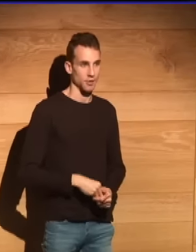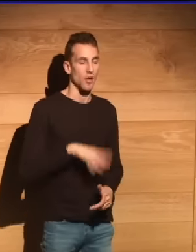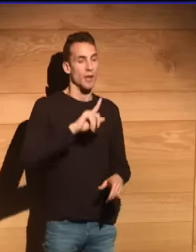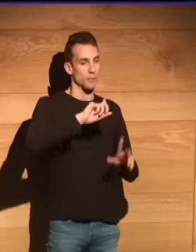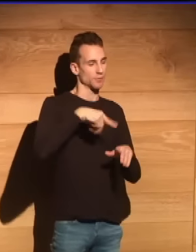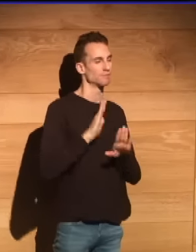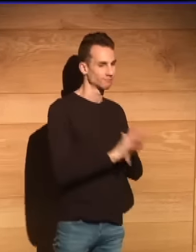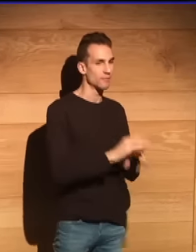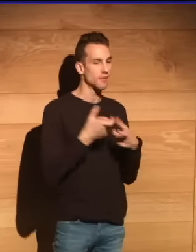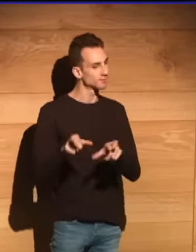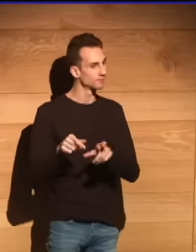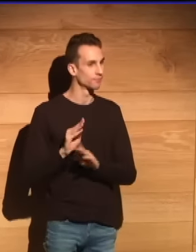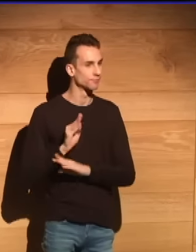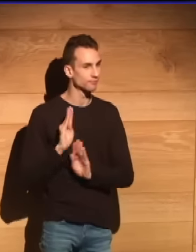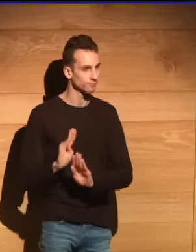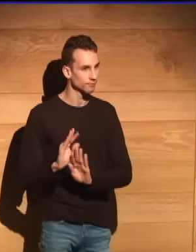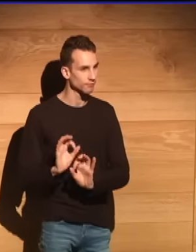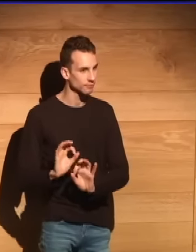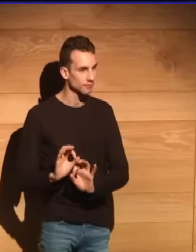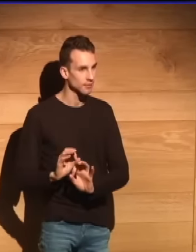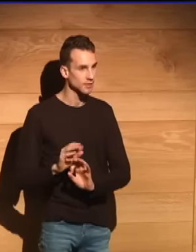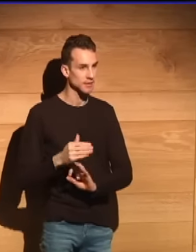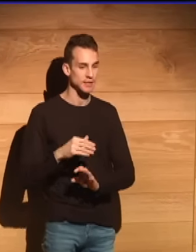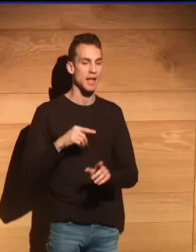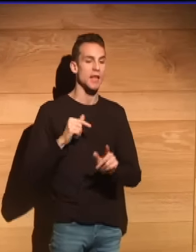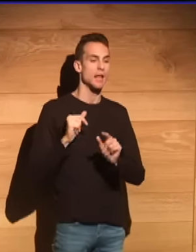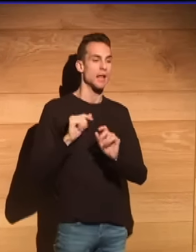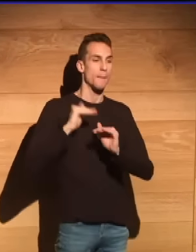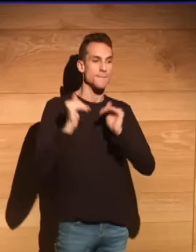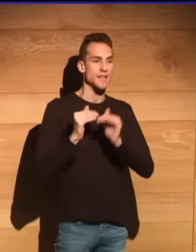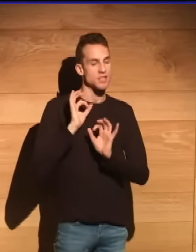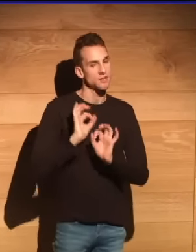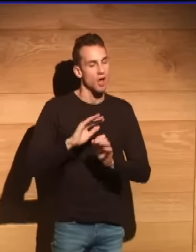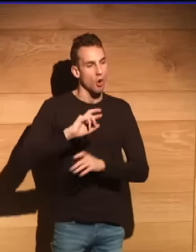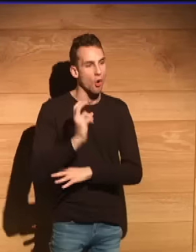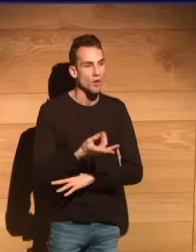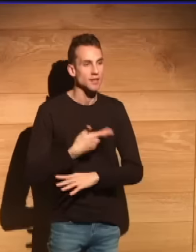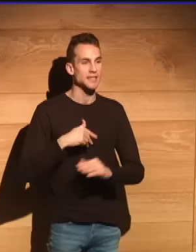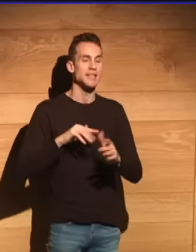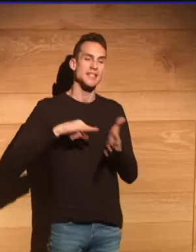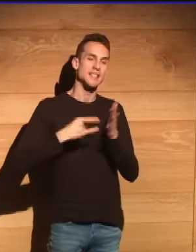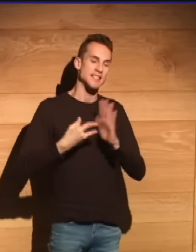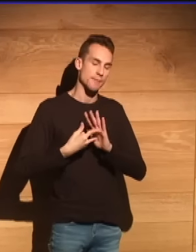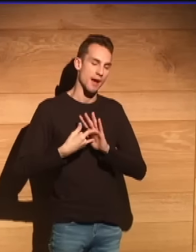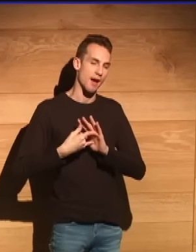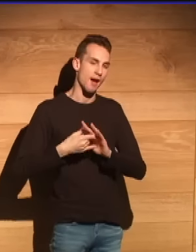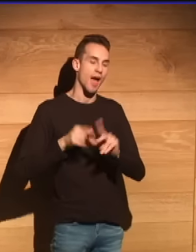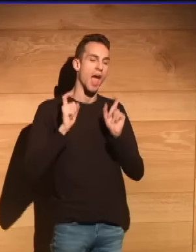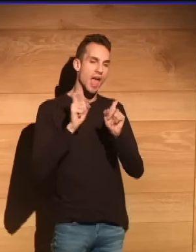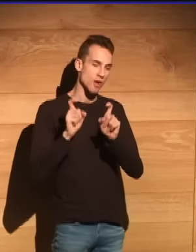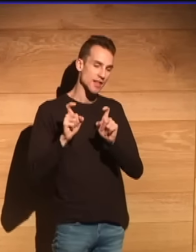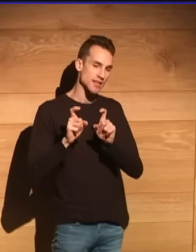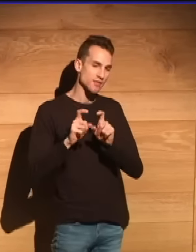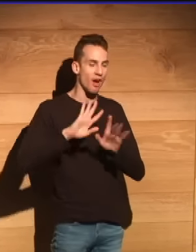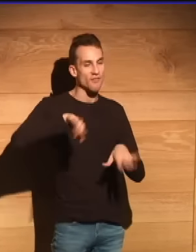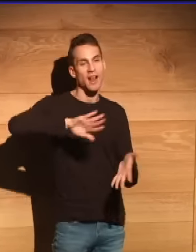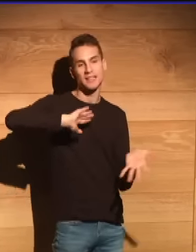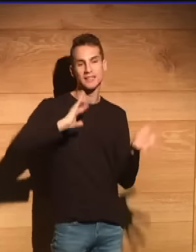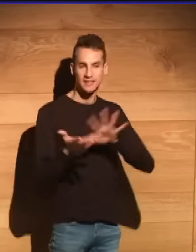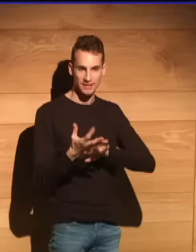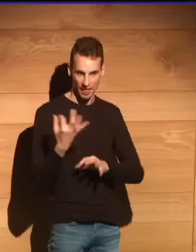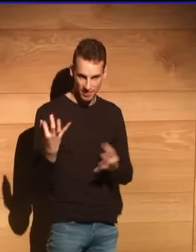segunda brecha, que es la brecha del propio sistema educativo, que se tiene de adaptar y tiene de formarse también su profesorado